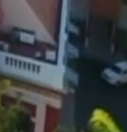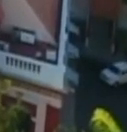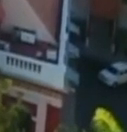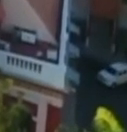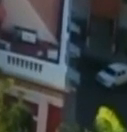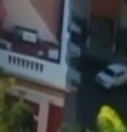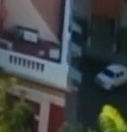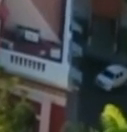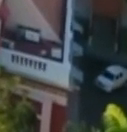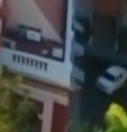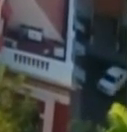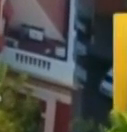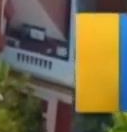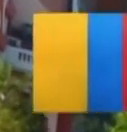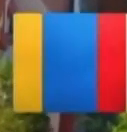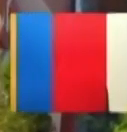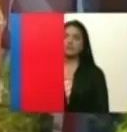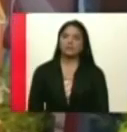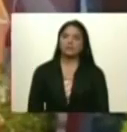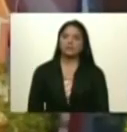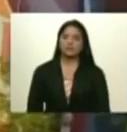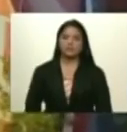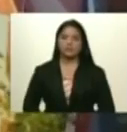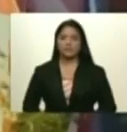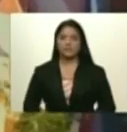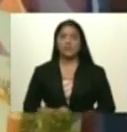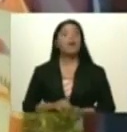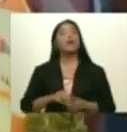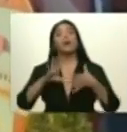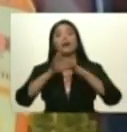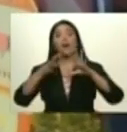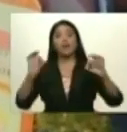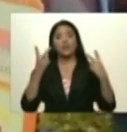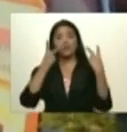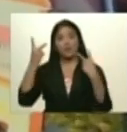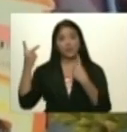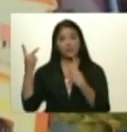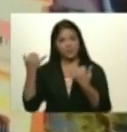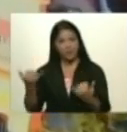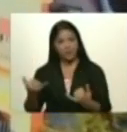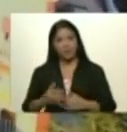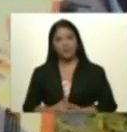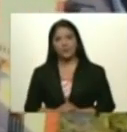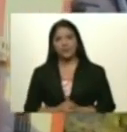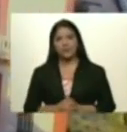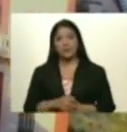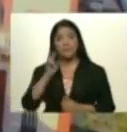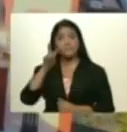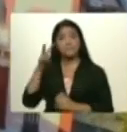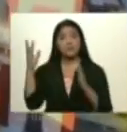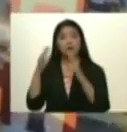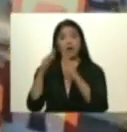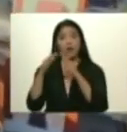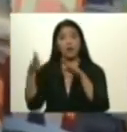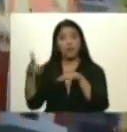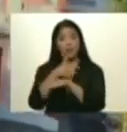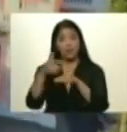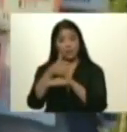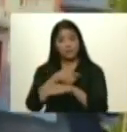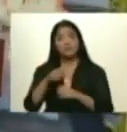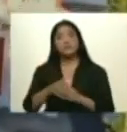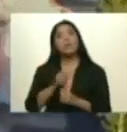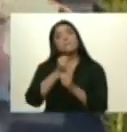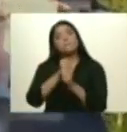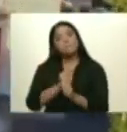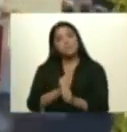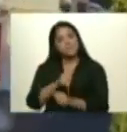Ya en cadena nacional vemos las imágenes del Palacio de Miraflores. Ya a la espera acá en